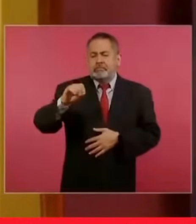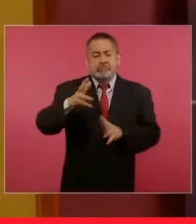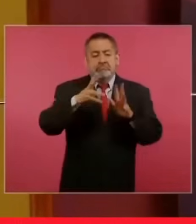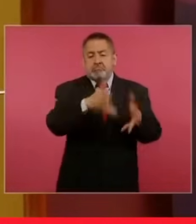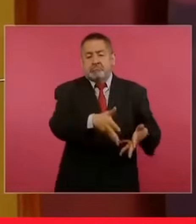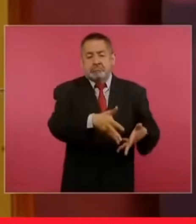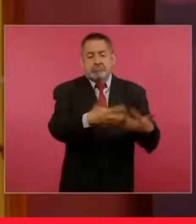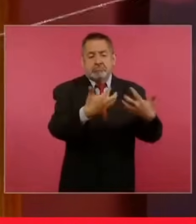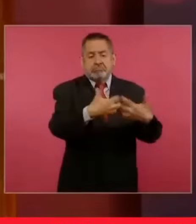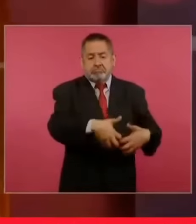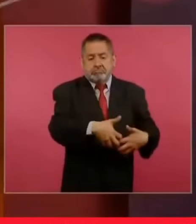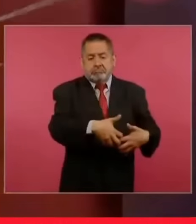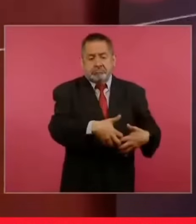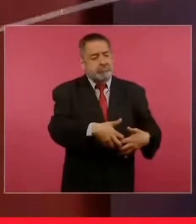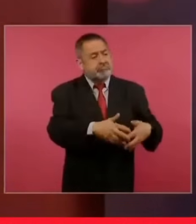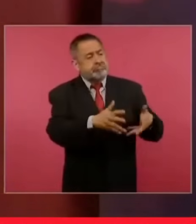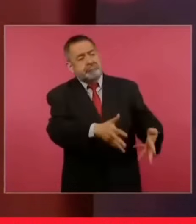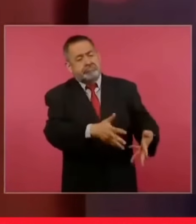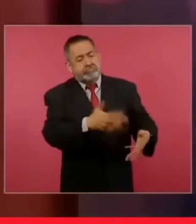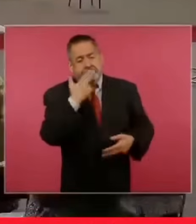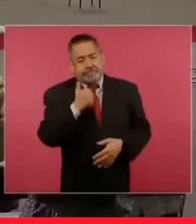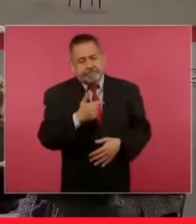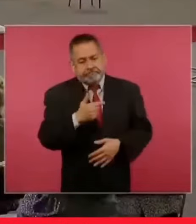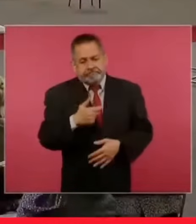servían. Bueno, ¿qué hicimos?